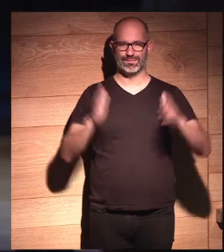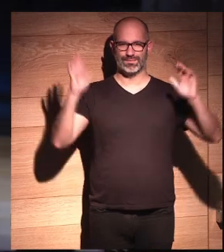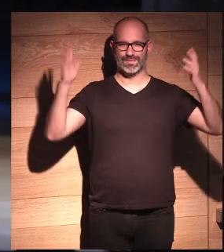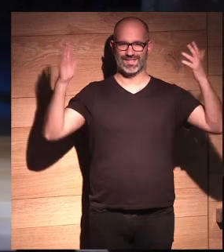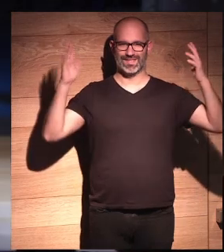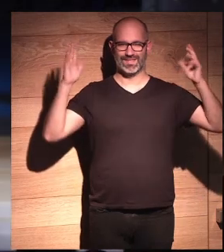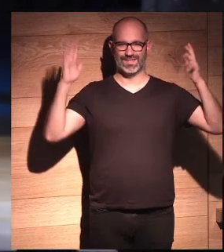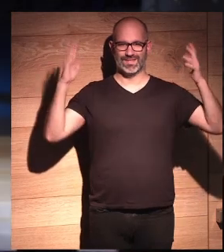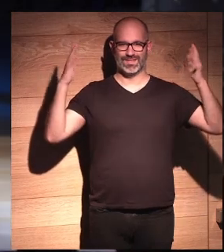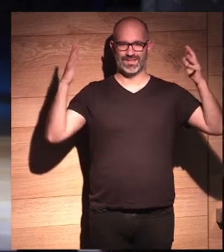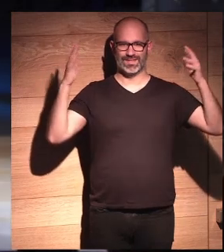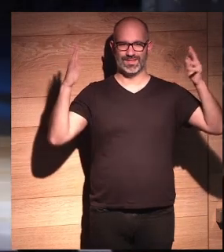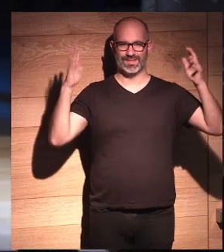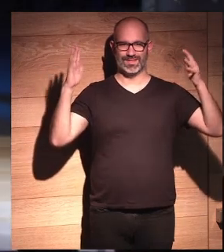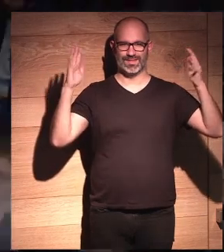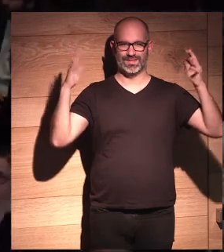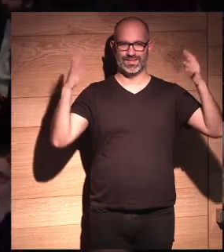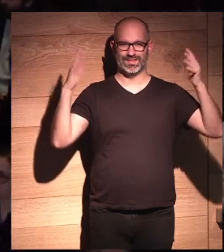Pues